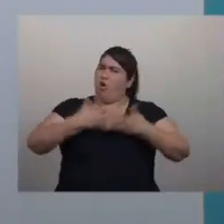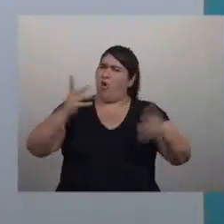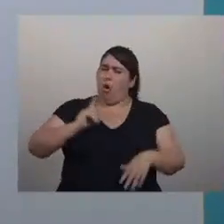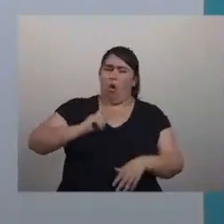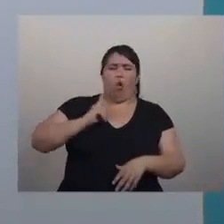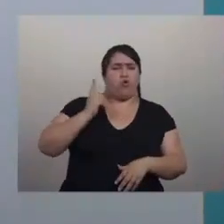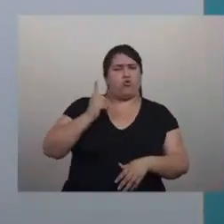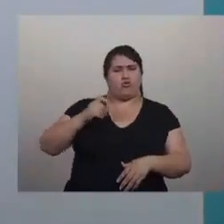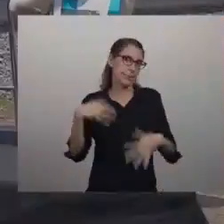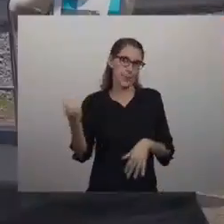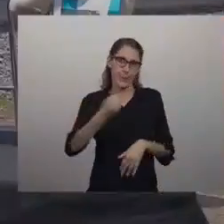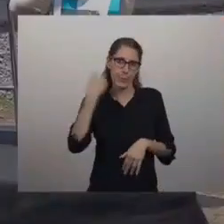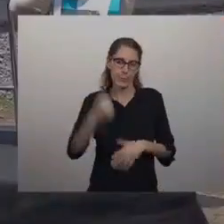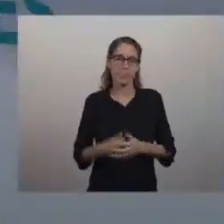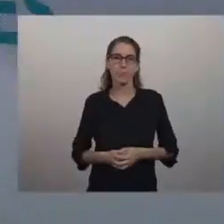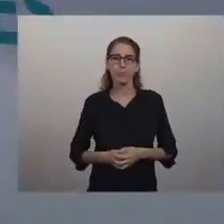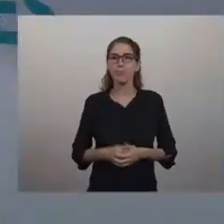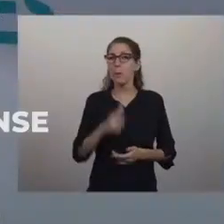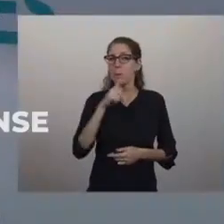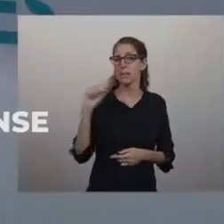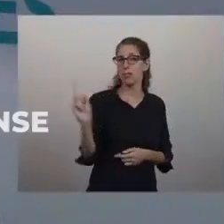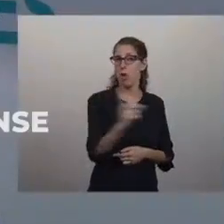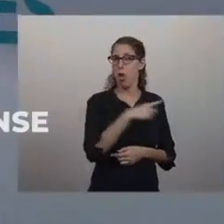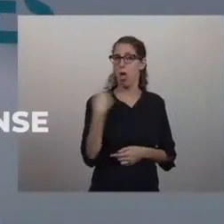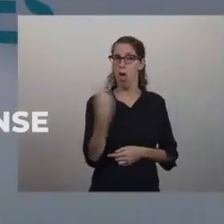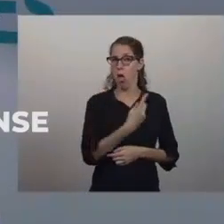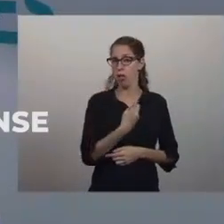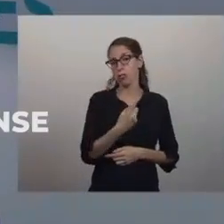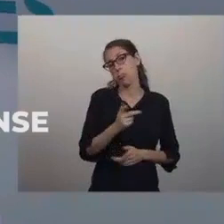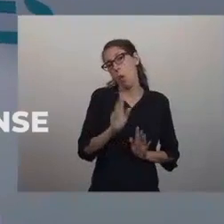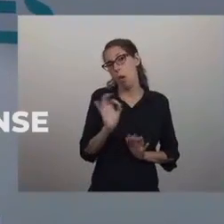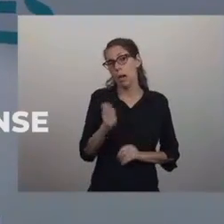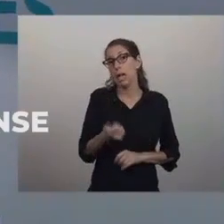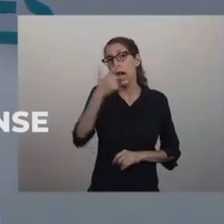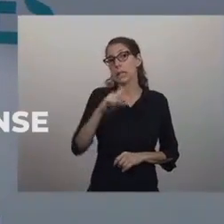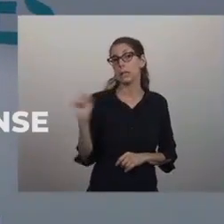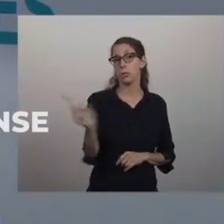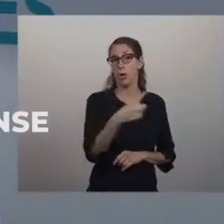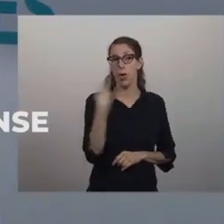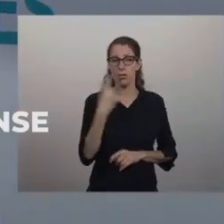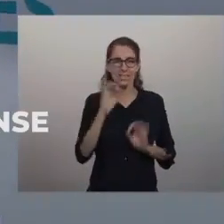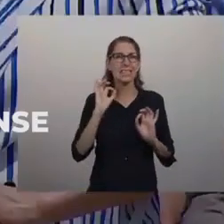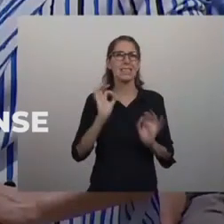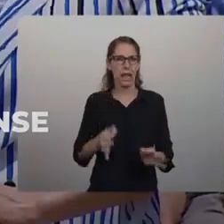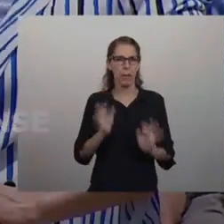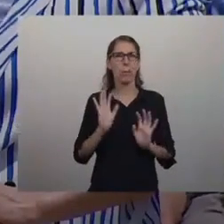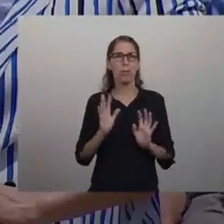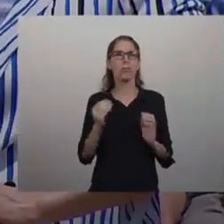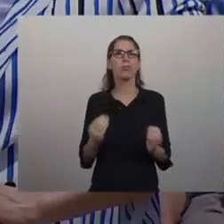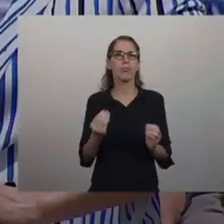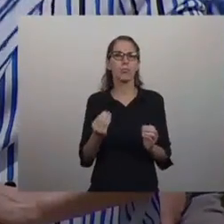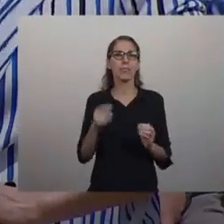orgullo de ser bonaerenses creo que todos los que estamos acá o prácticamente todos sabemos que una parte importante